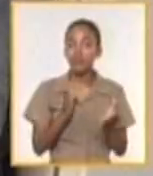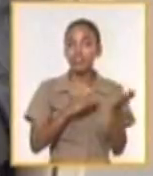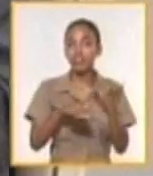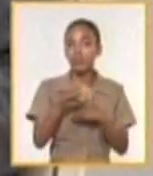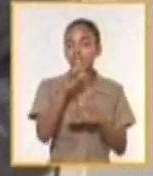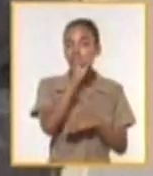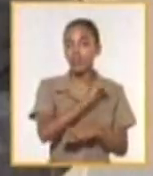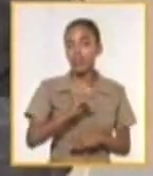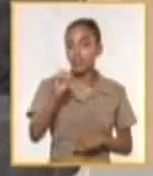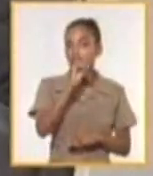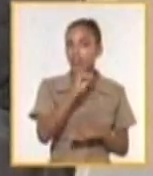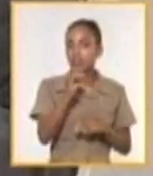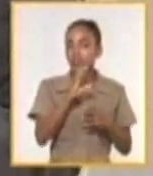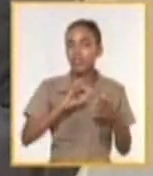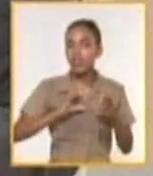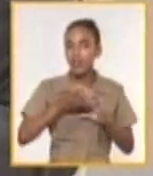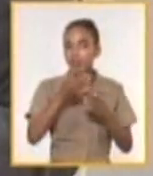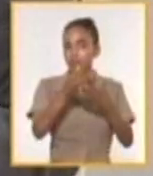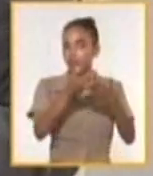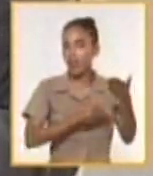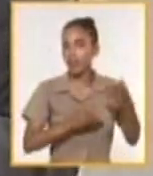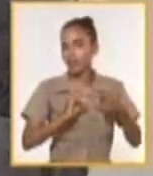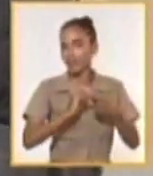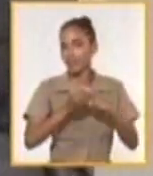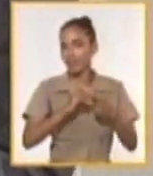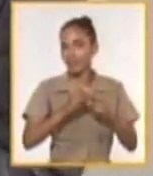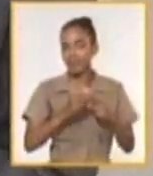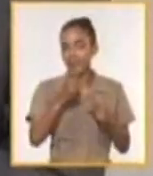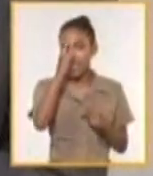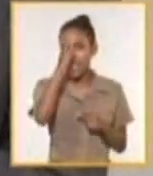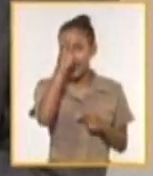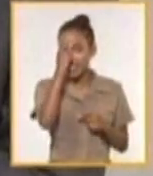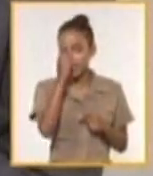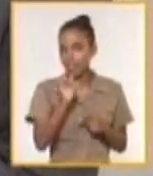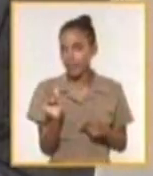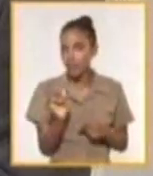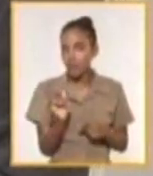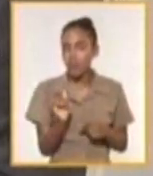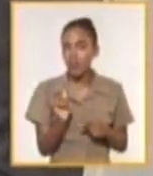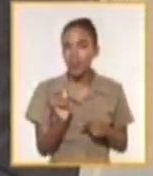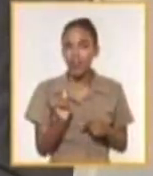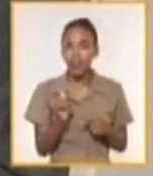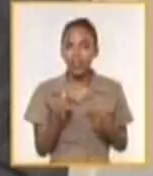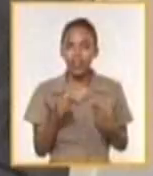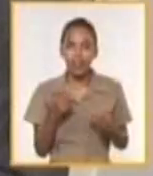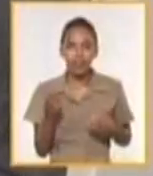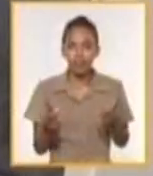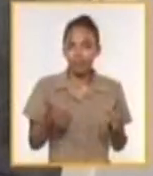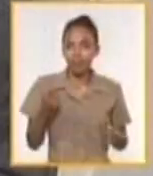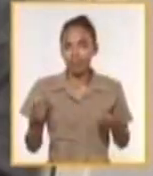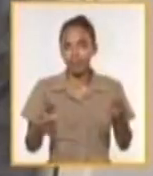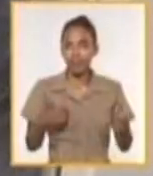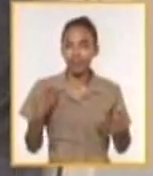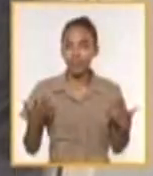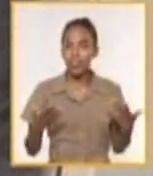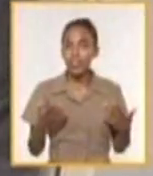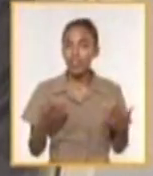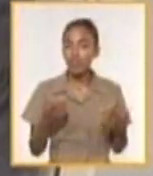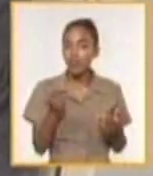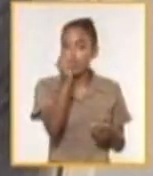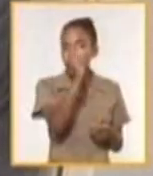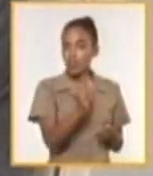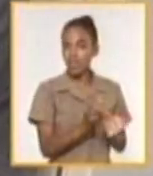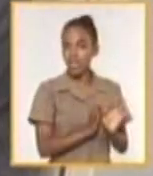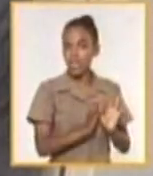Es un poco la carta cómica, el Che tenía esa gracia, era una persona ríspida, pero al mismo tiempo